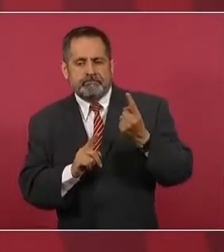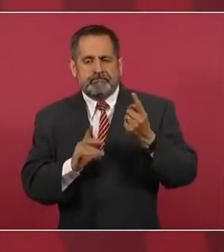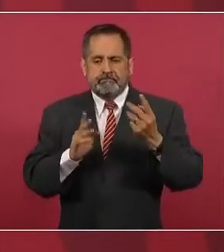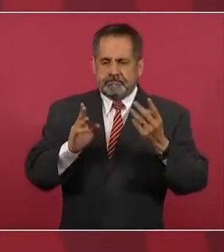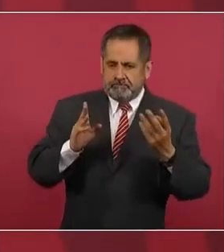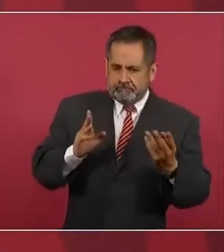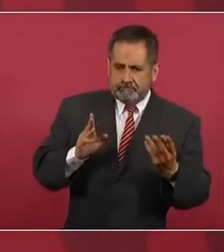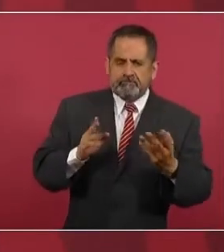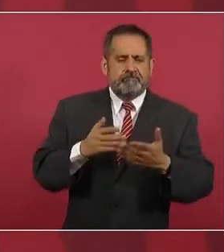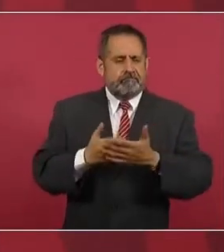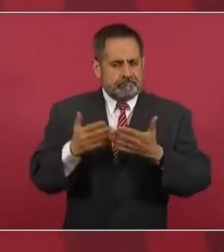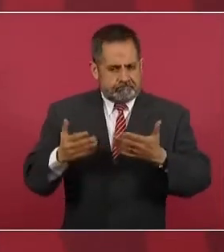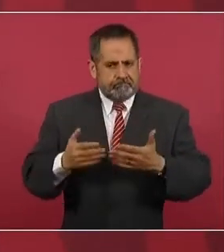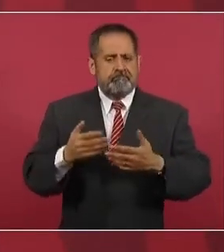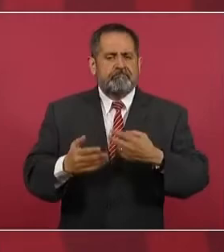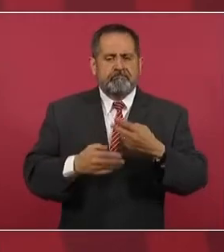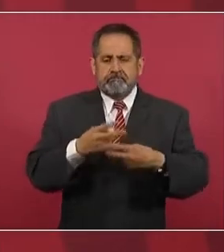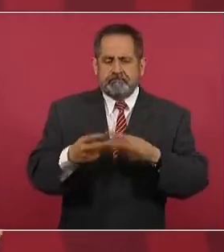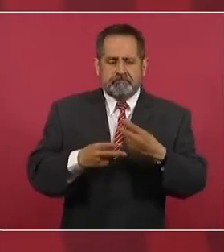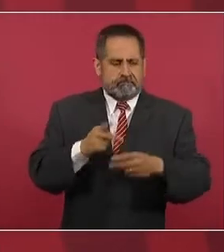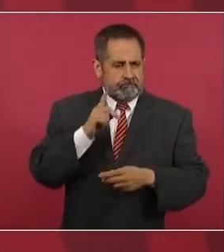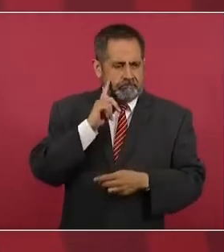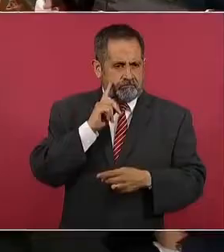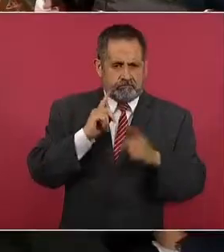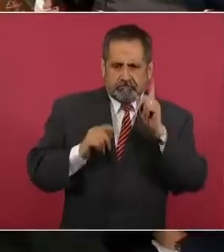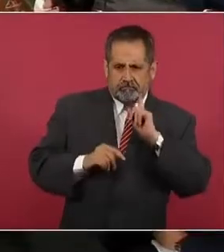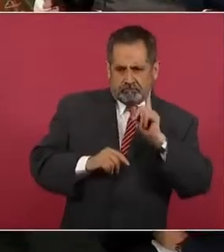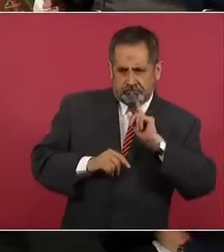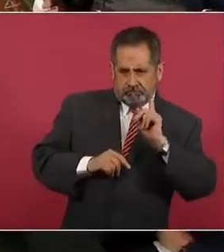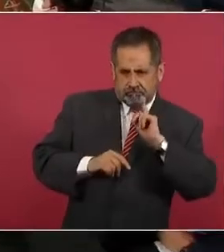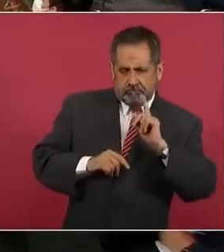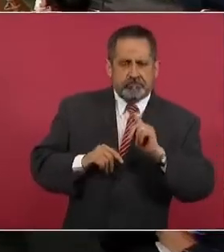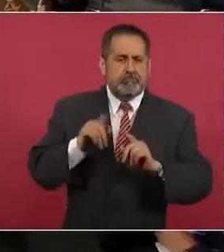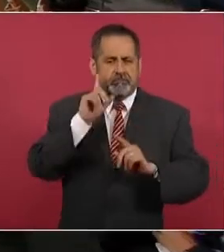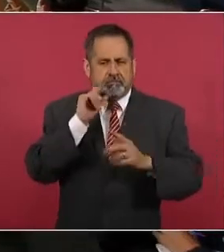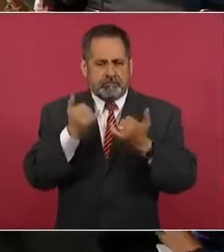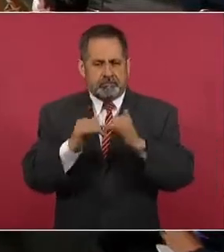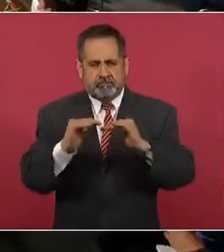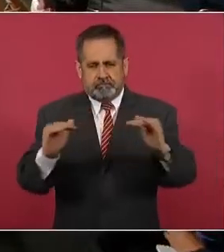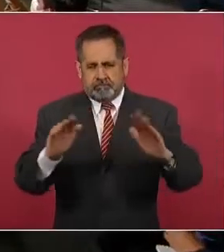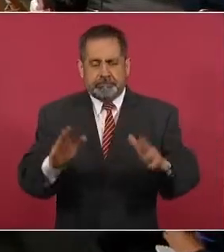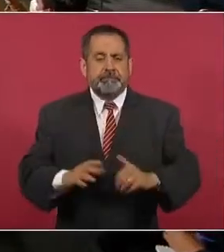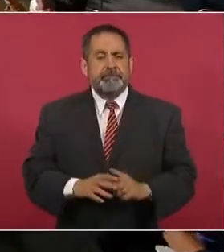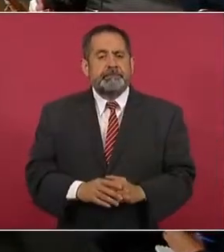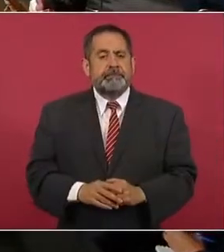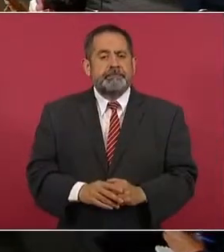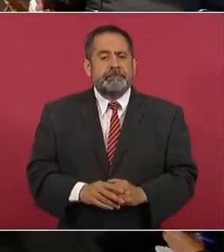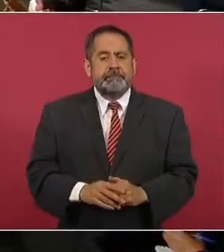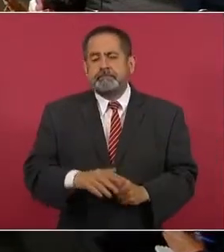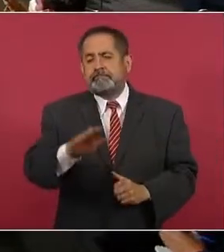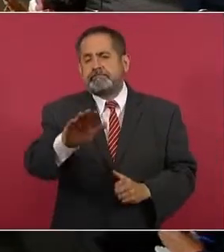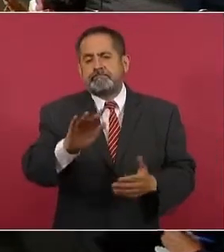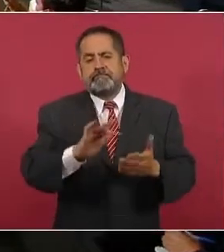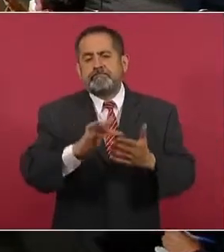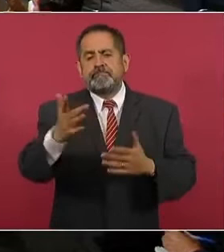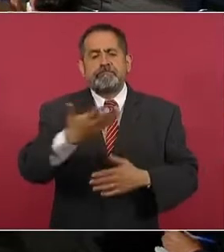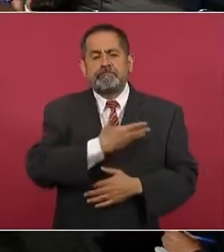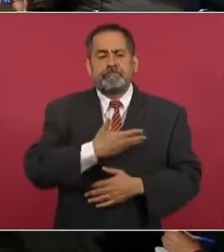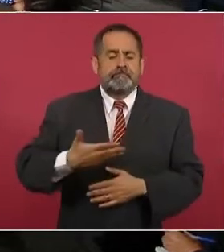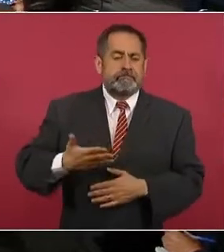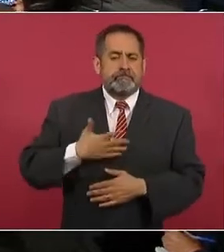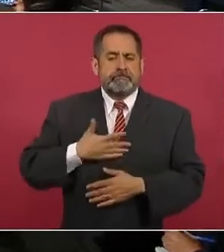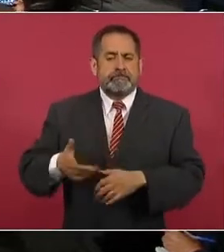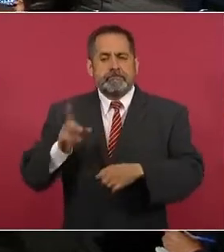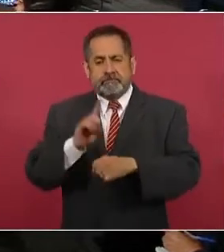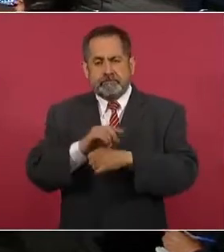No, ya mañana ya estamos parejos de nuevo. Adelante. Gracias, presidente. Buenos días a